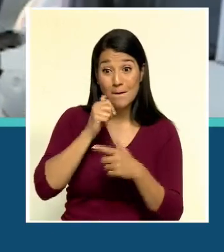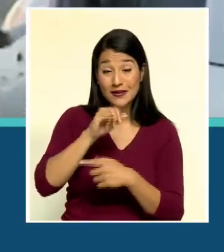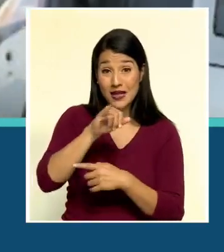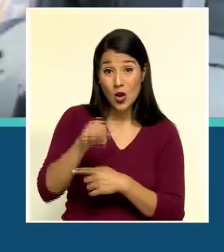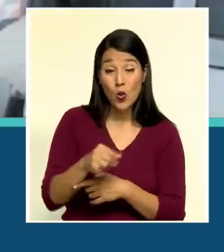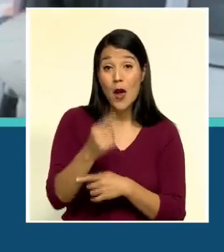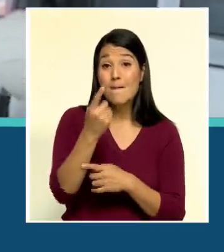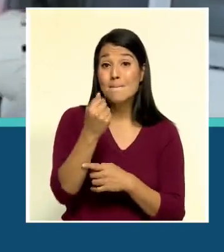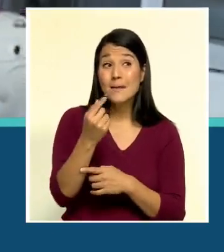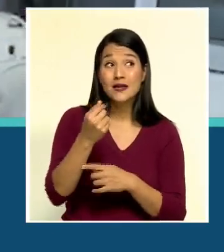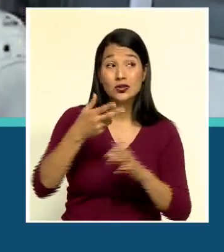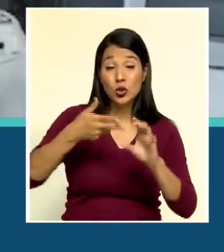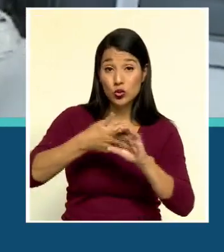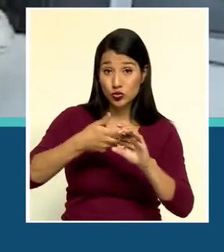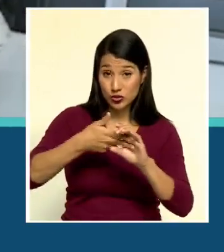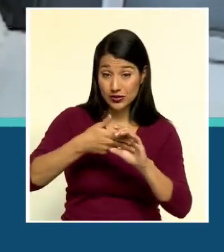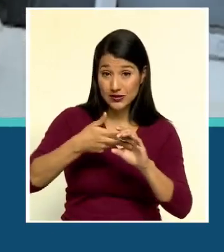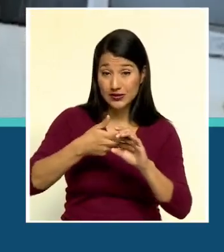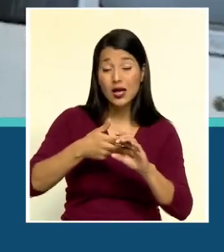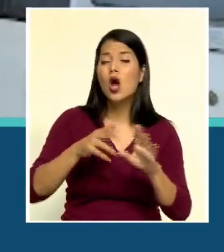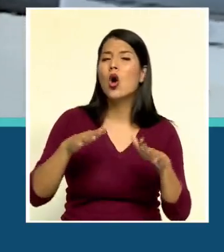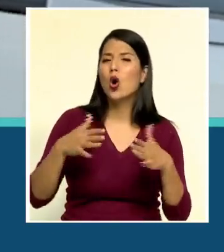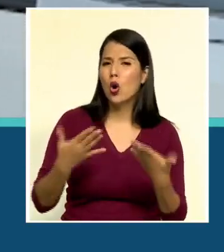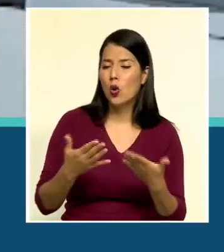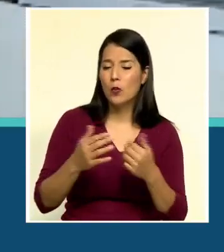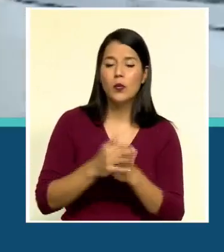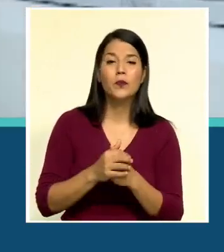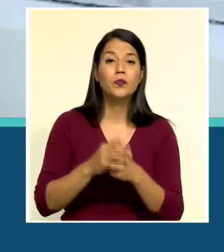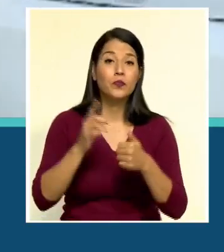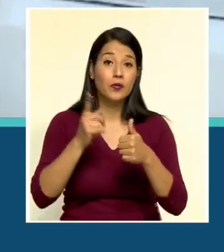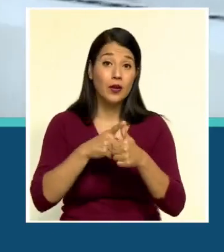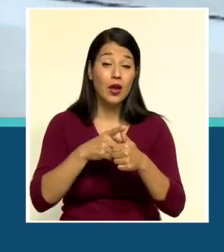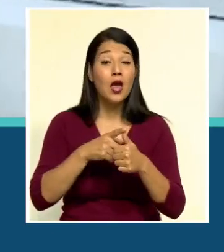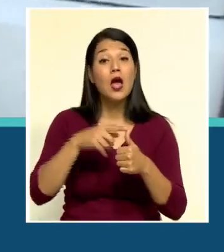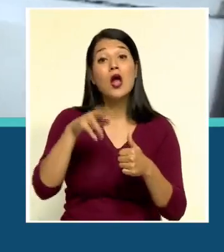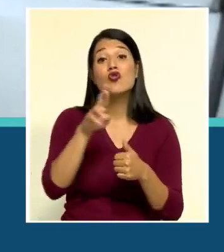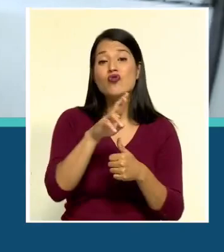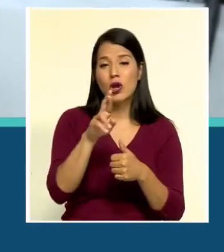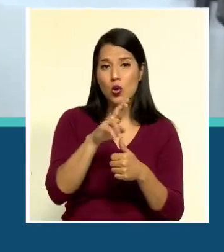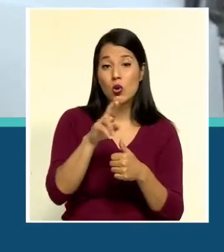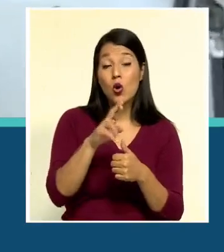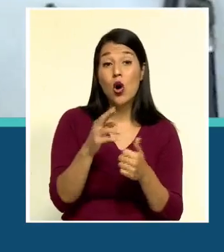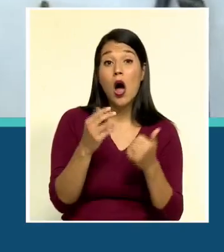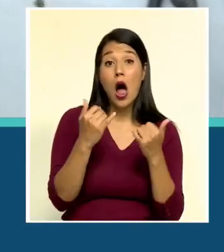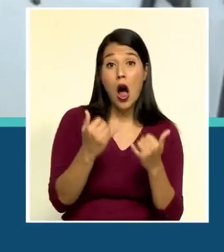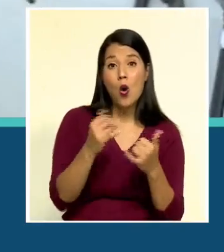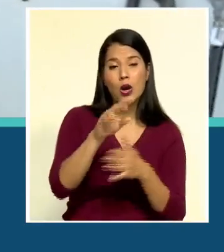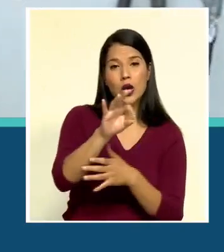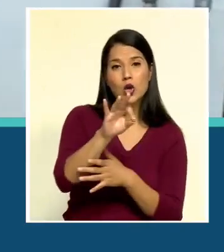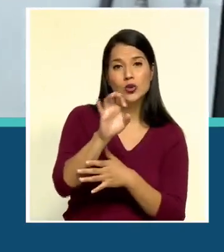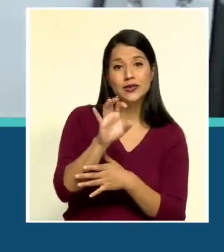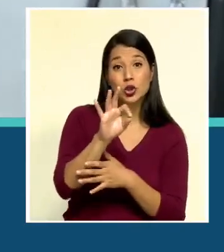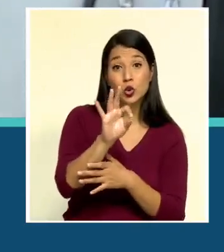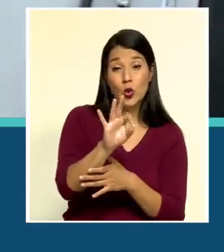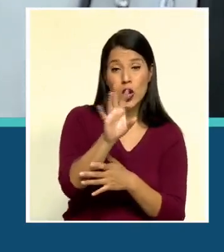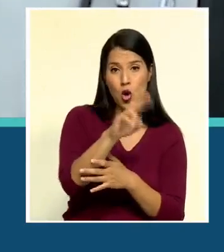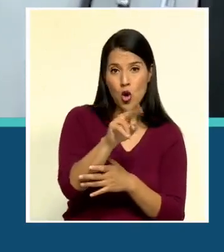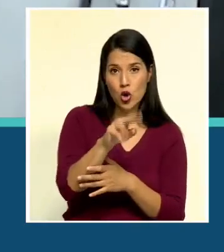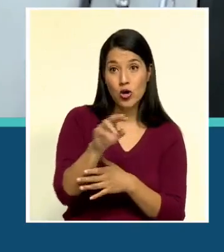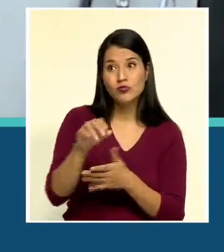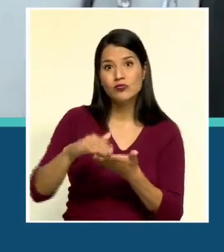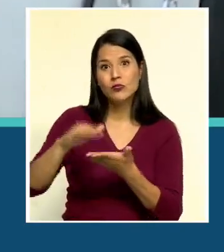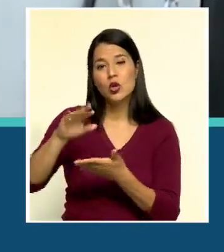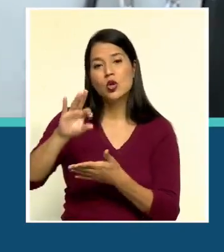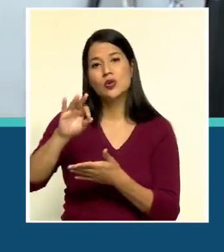de los combustibles amanecerá de la siguiente manera. La gasolina regular pasará de 909 colones a